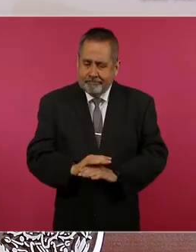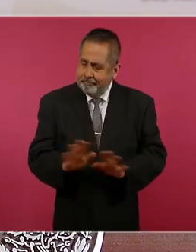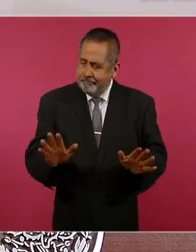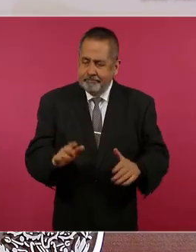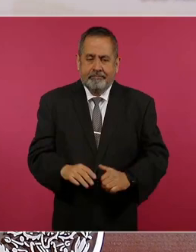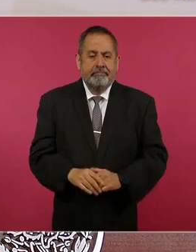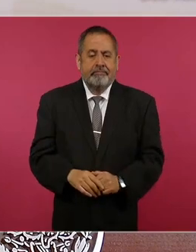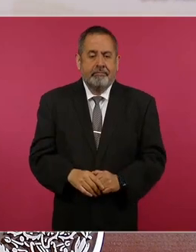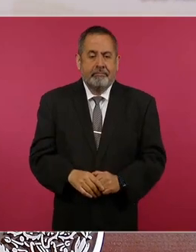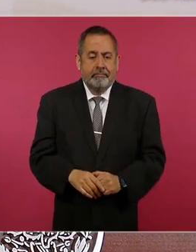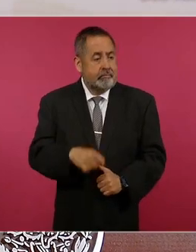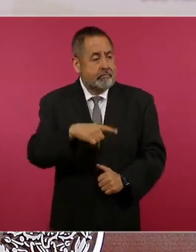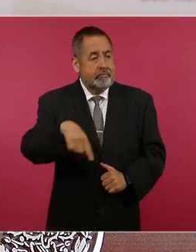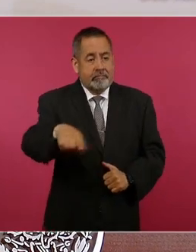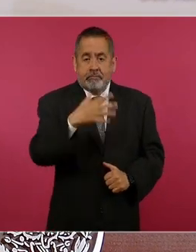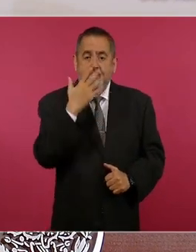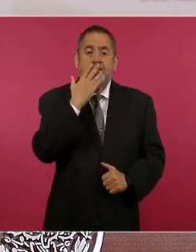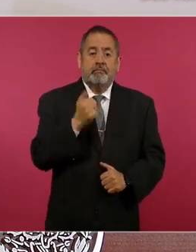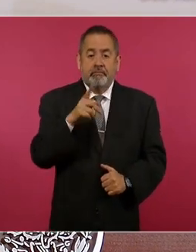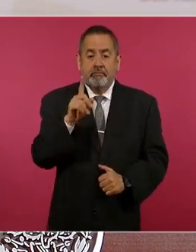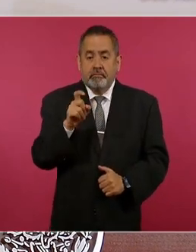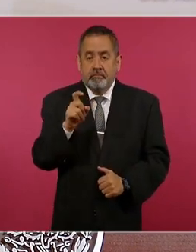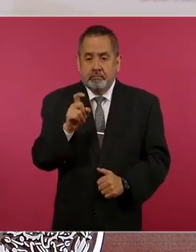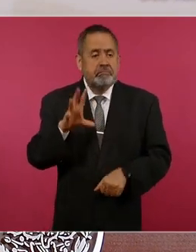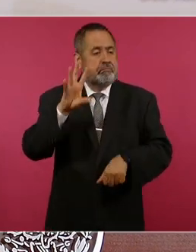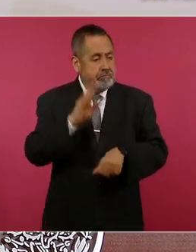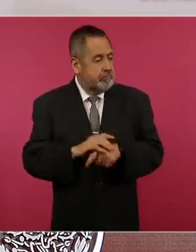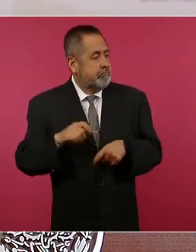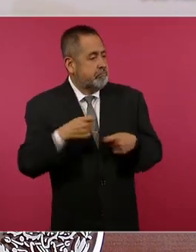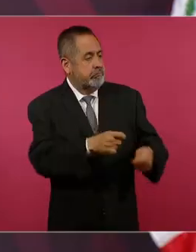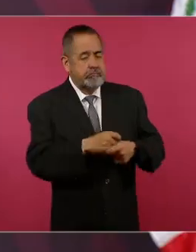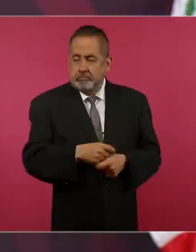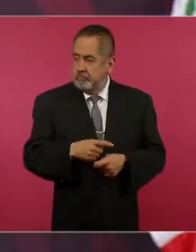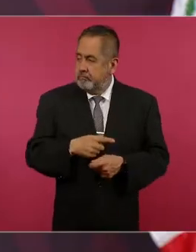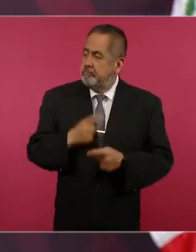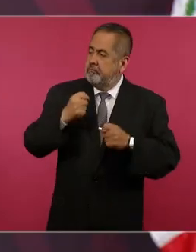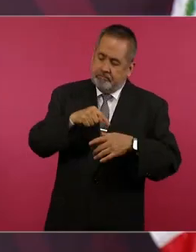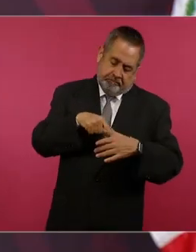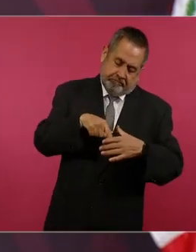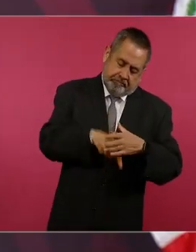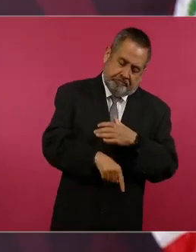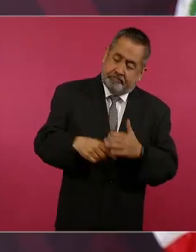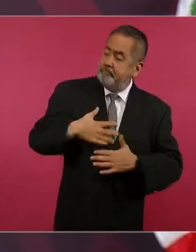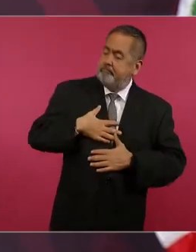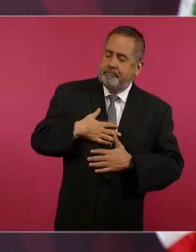Es decir, donde no hay agua, por eso